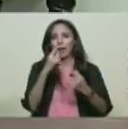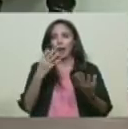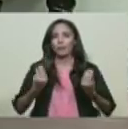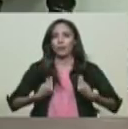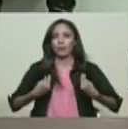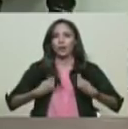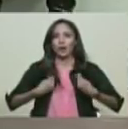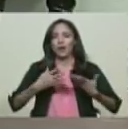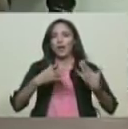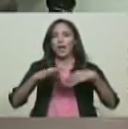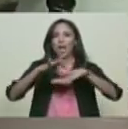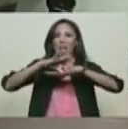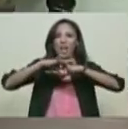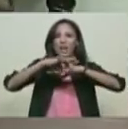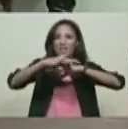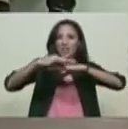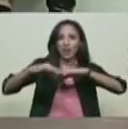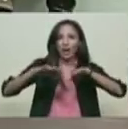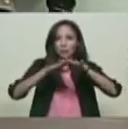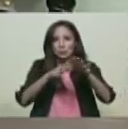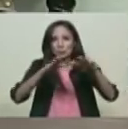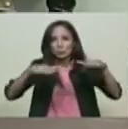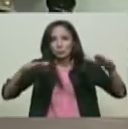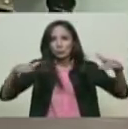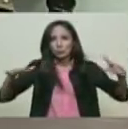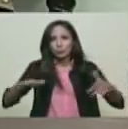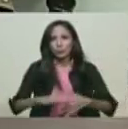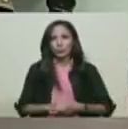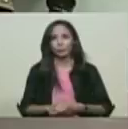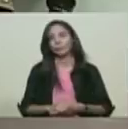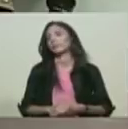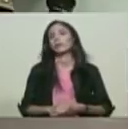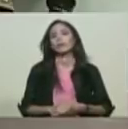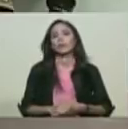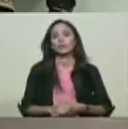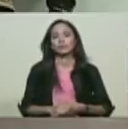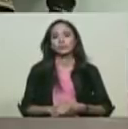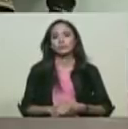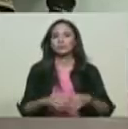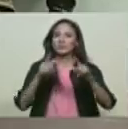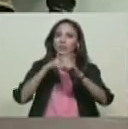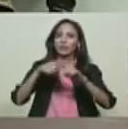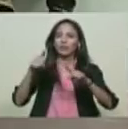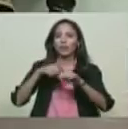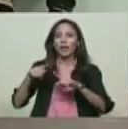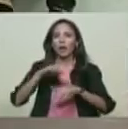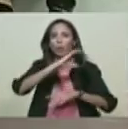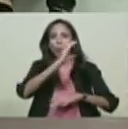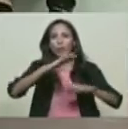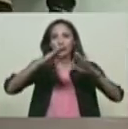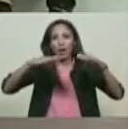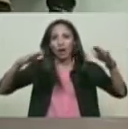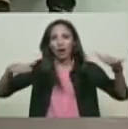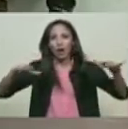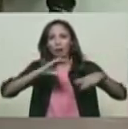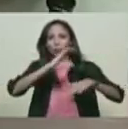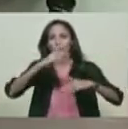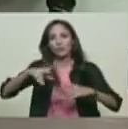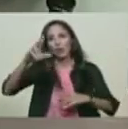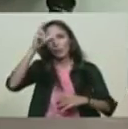Maduros, de allí, de Holanda, por Aruba, Curazao, por Curazao sobre todo,